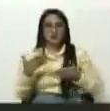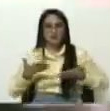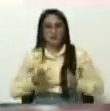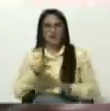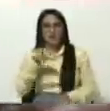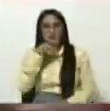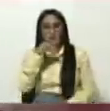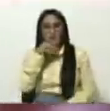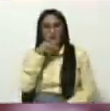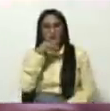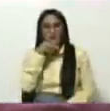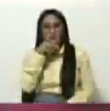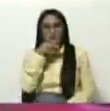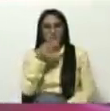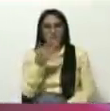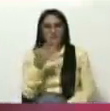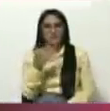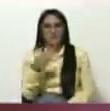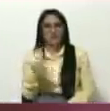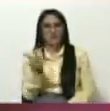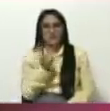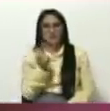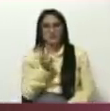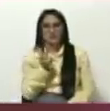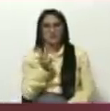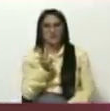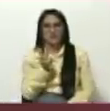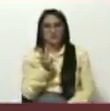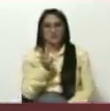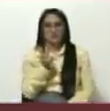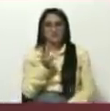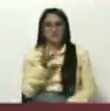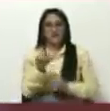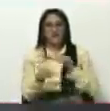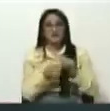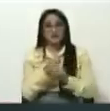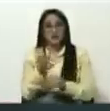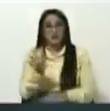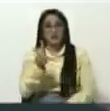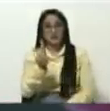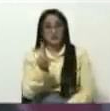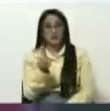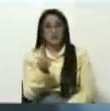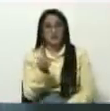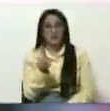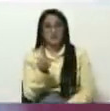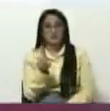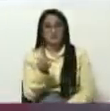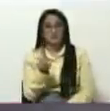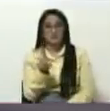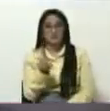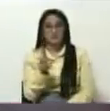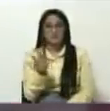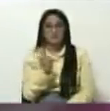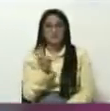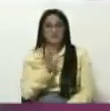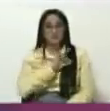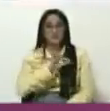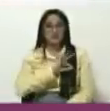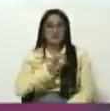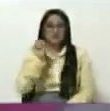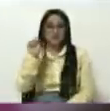nietos, cuando los tengan en la Venezuela de este siglo XXI largo. La Venezuela